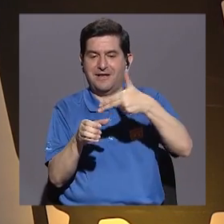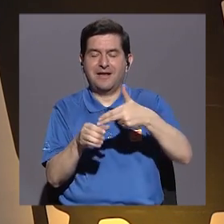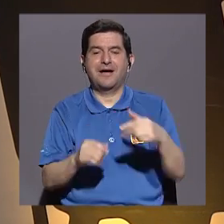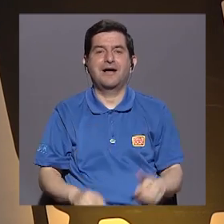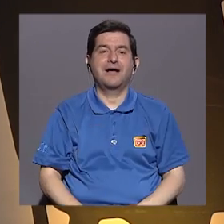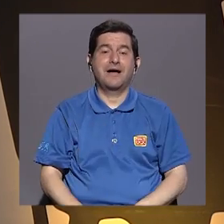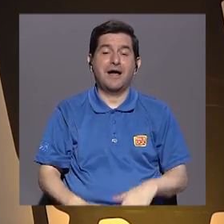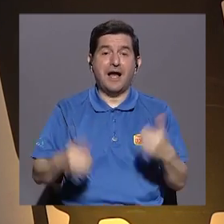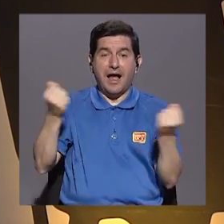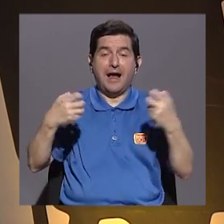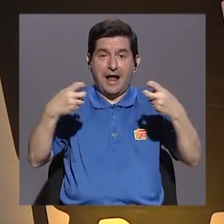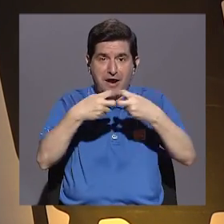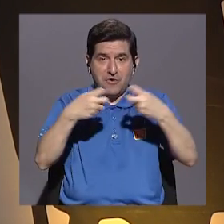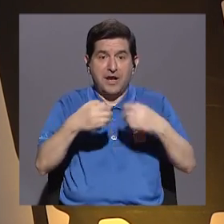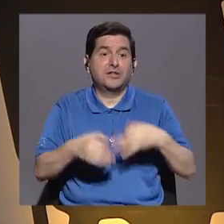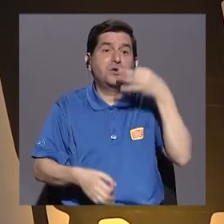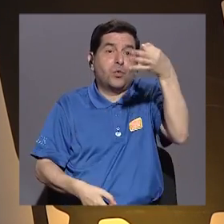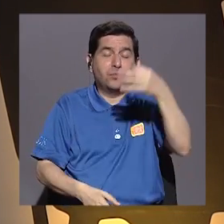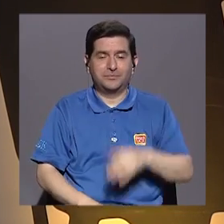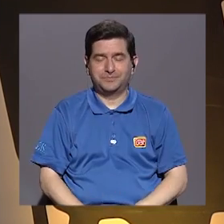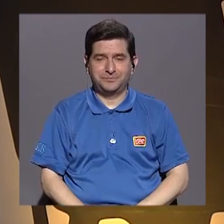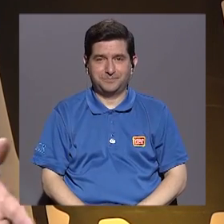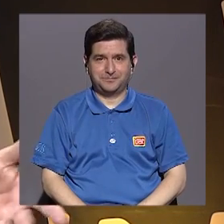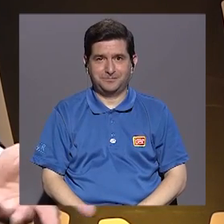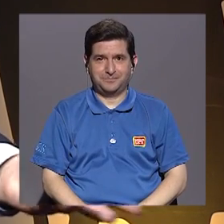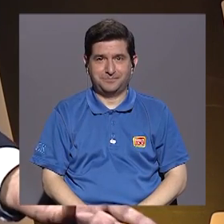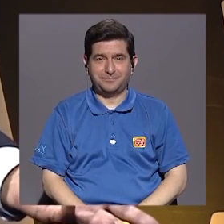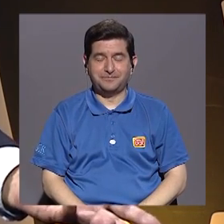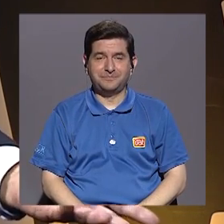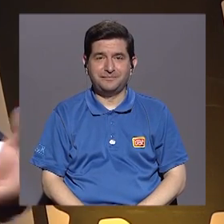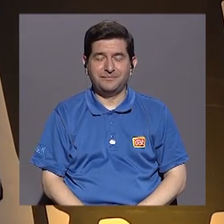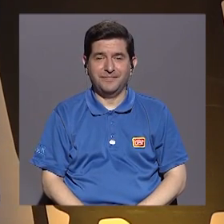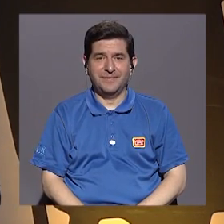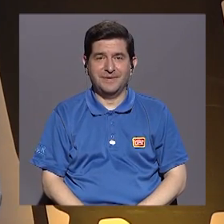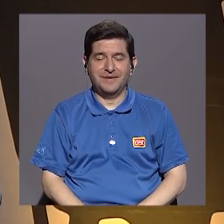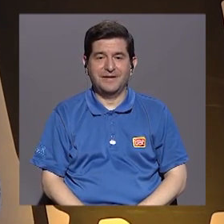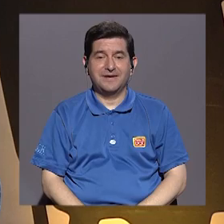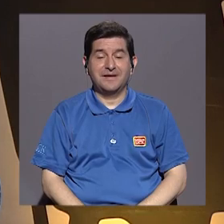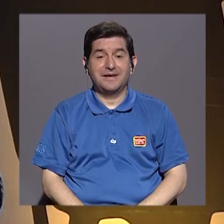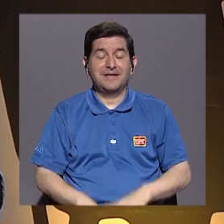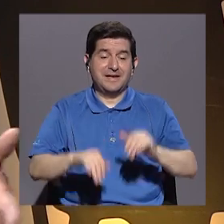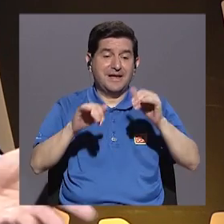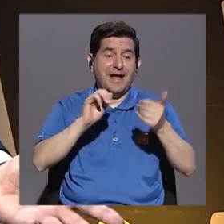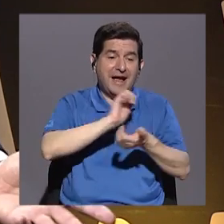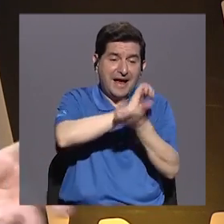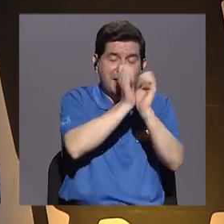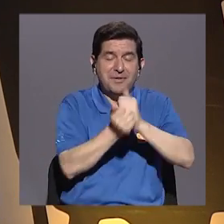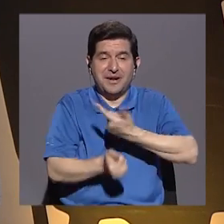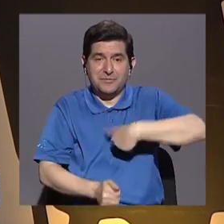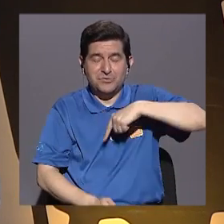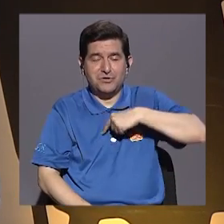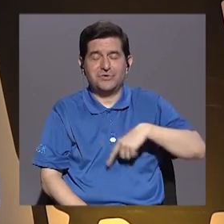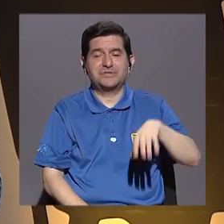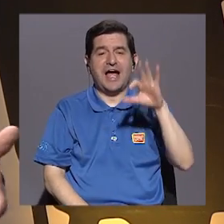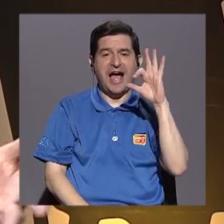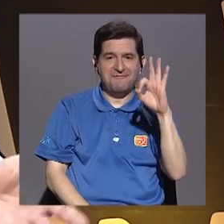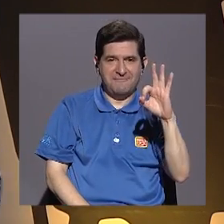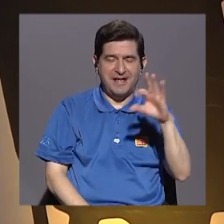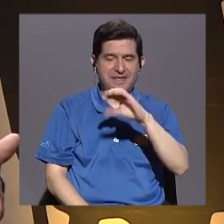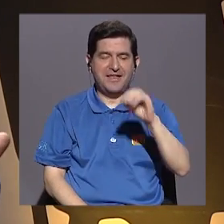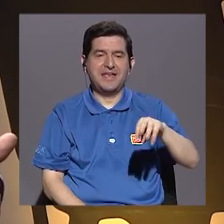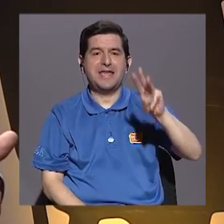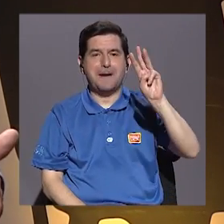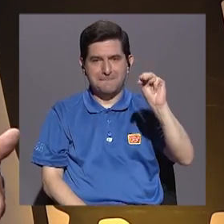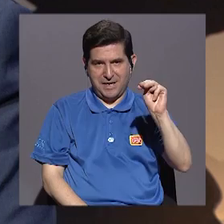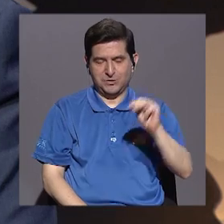eléctrico y bueno dejamos a otro y a diesel y nos pongamos a la parada y se